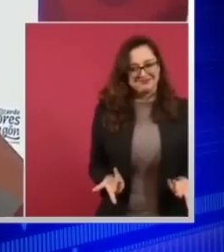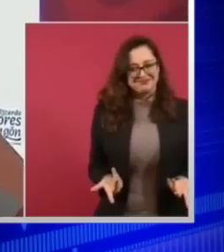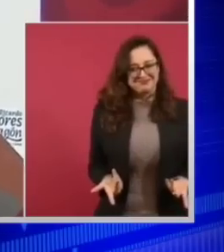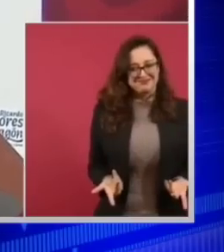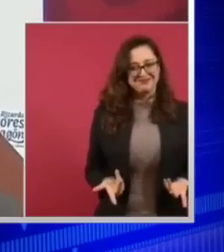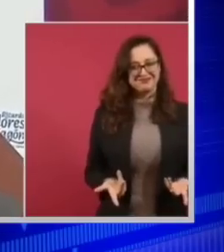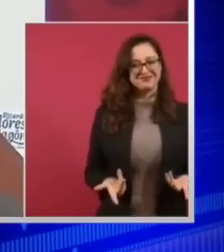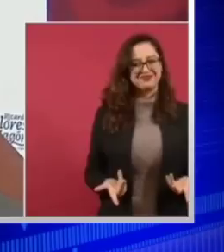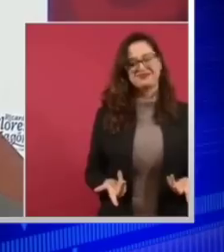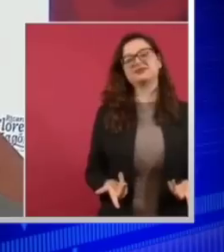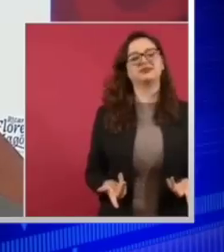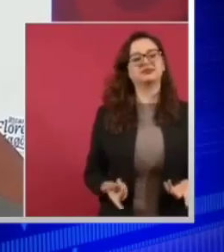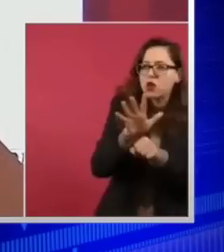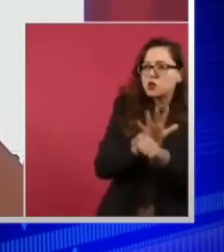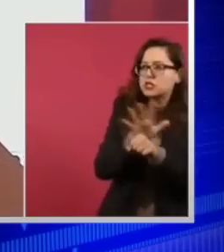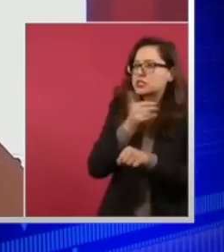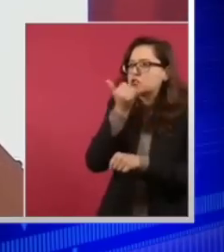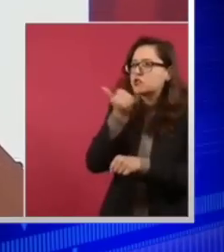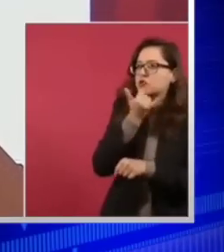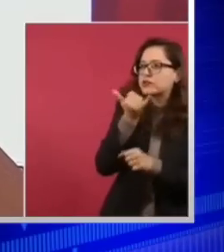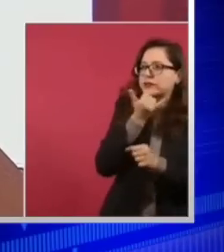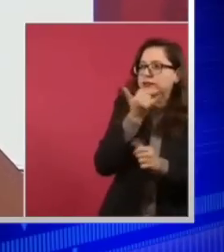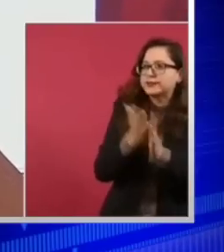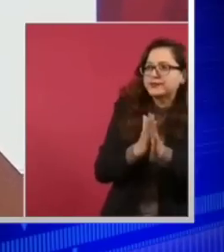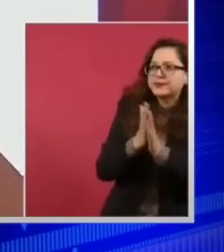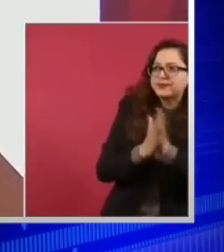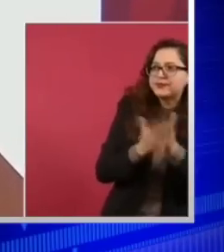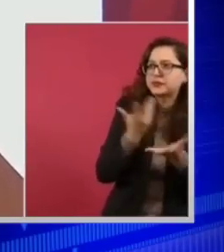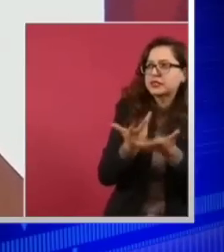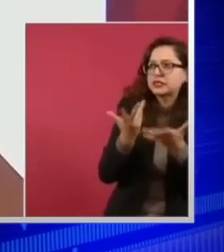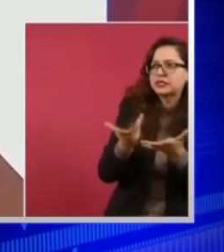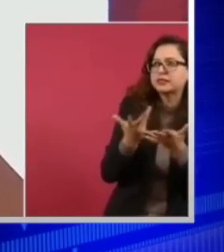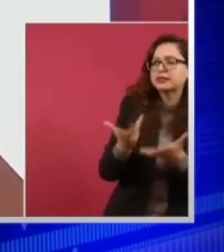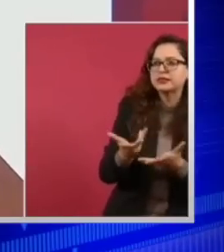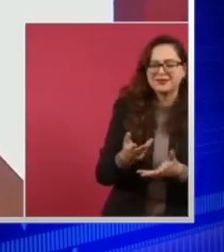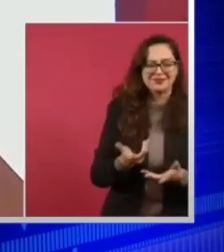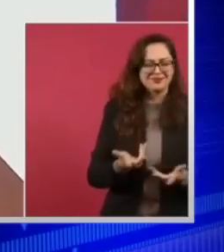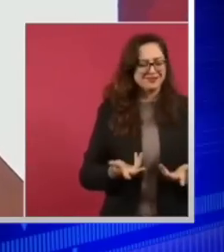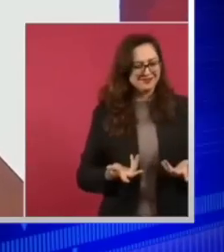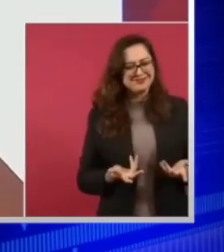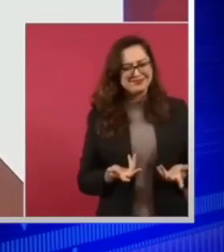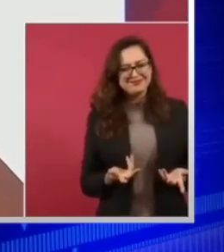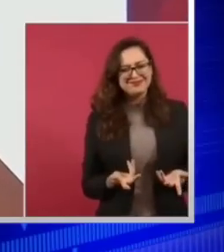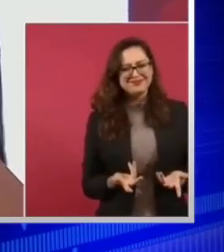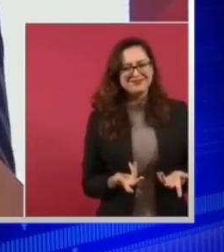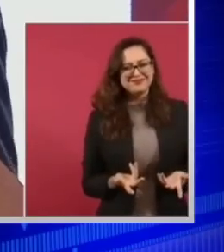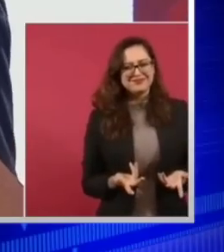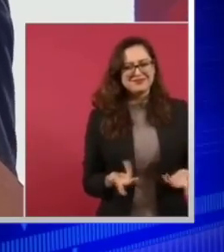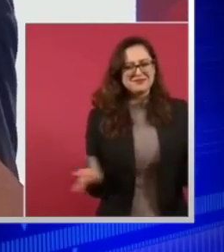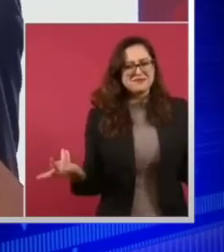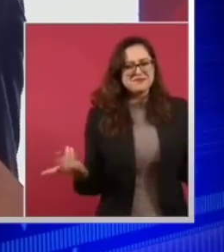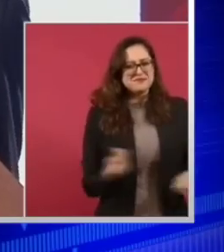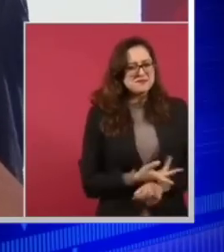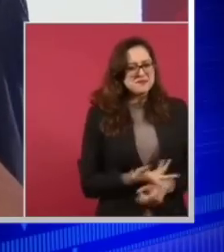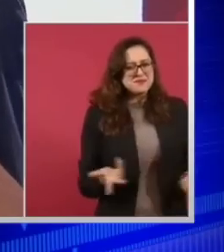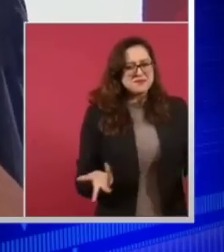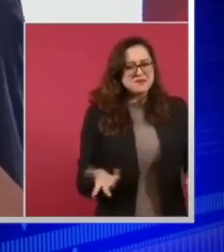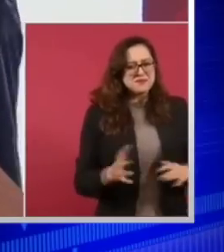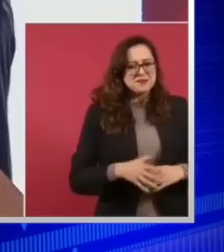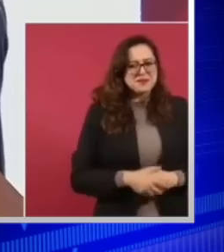las podridas de su llamados decir bueno no queremos